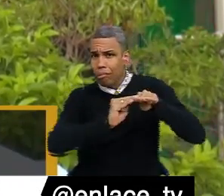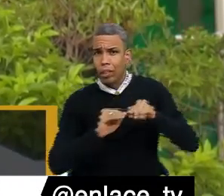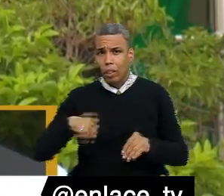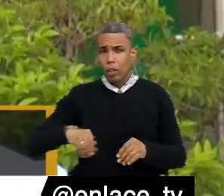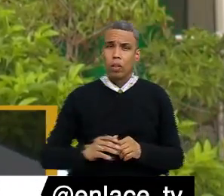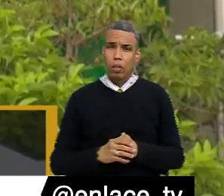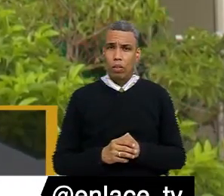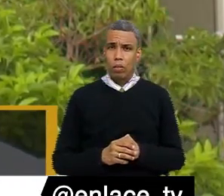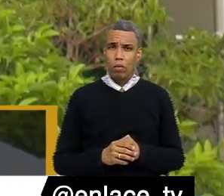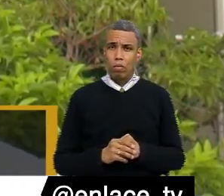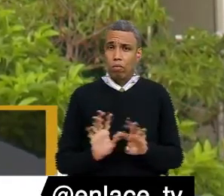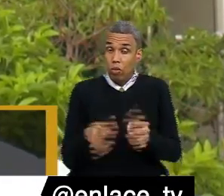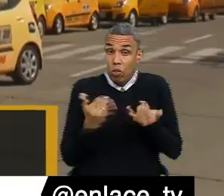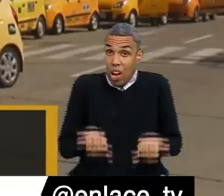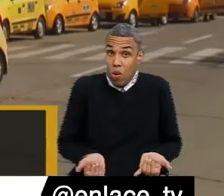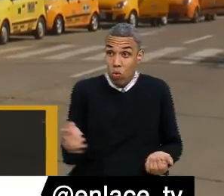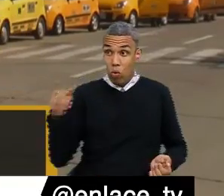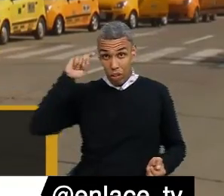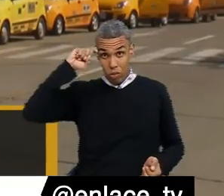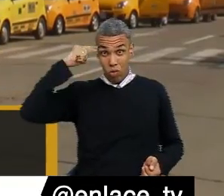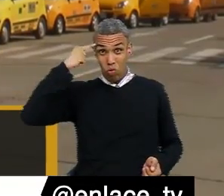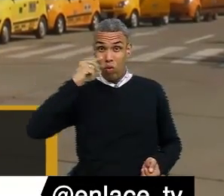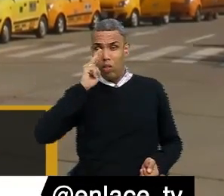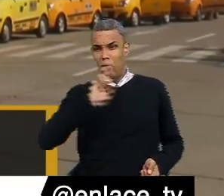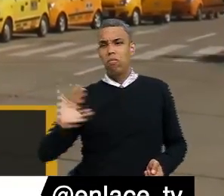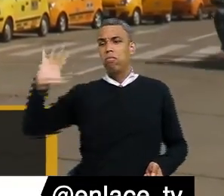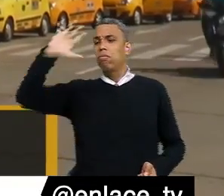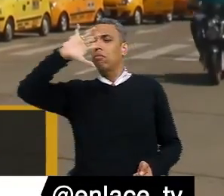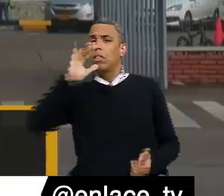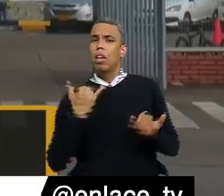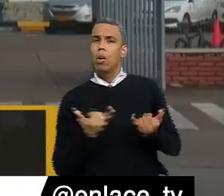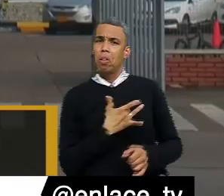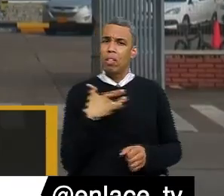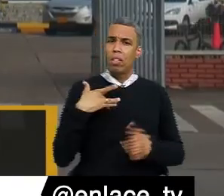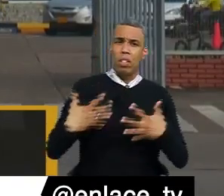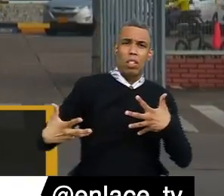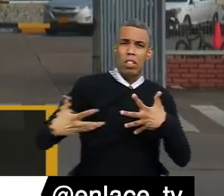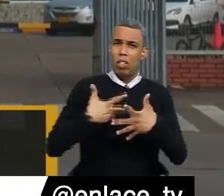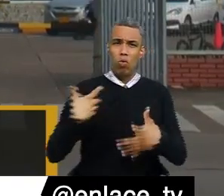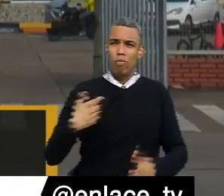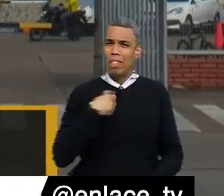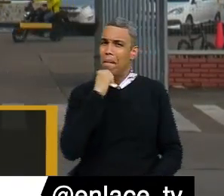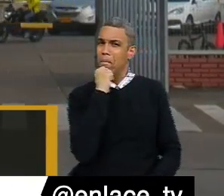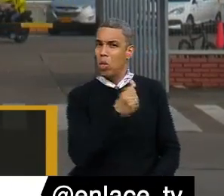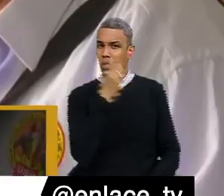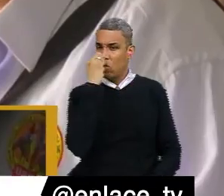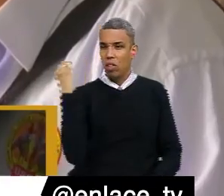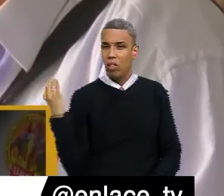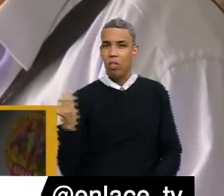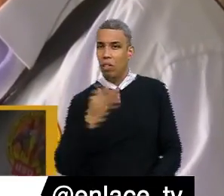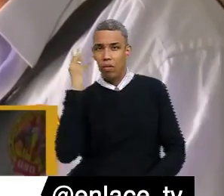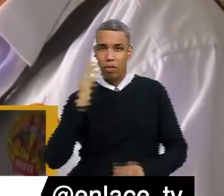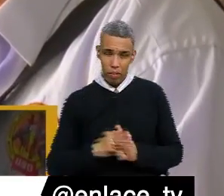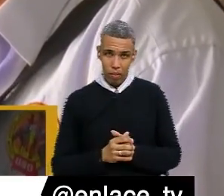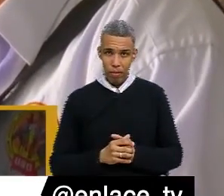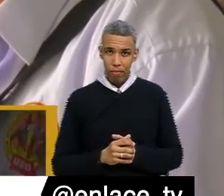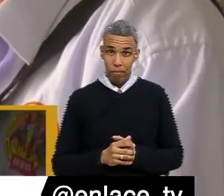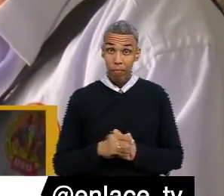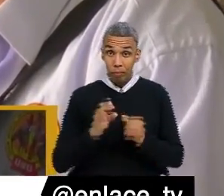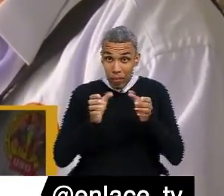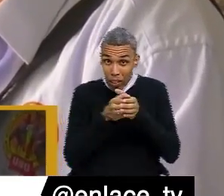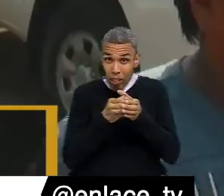día el gobierno nacional tiene al pueblo colombiano. El Comité de Beneficiarios de los Servicios Médicos de Salud de la refinería de Barranca Bermeja y dirigentes de la